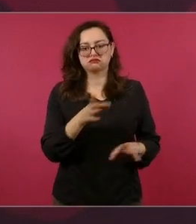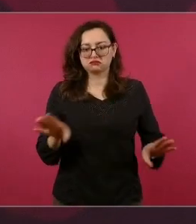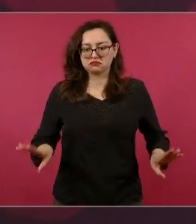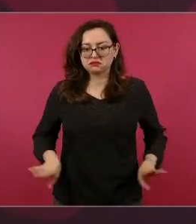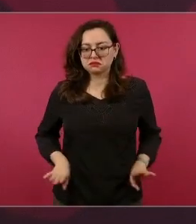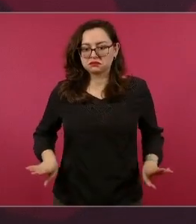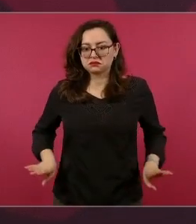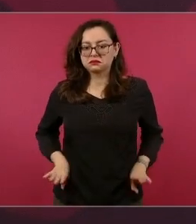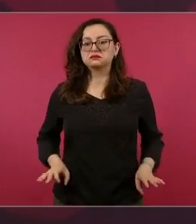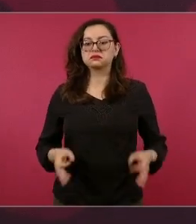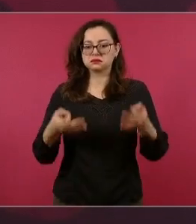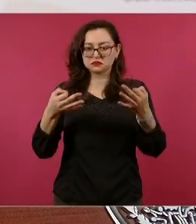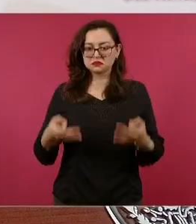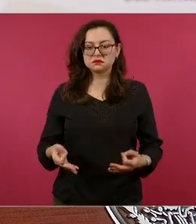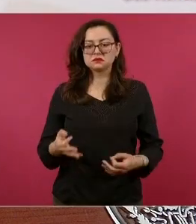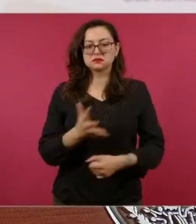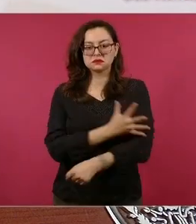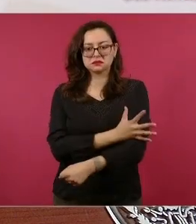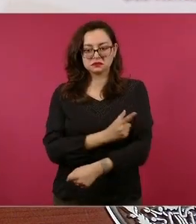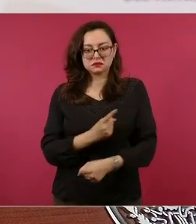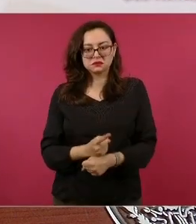íntegros, honestos,